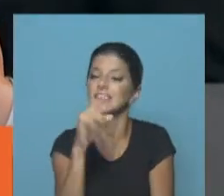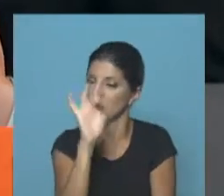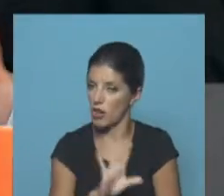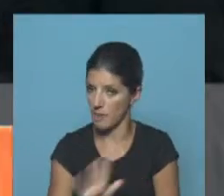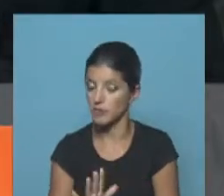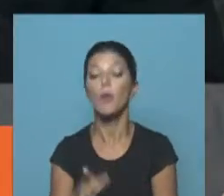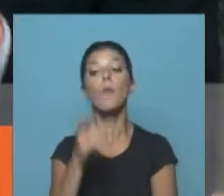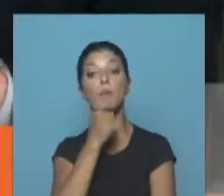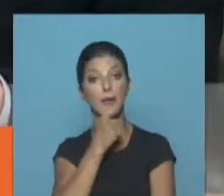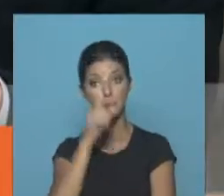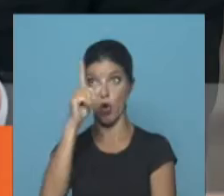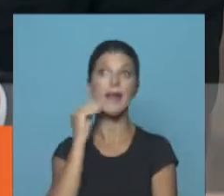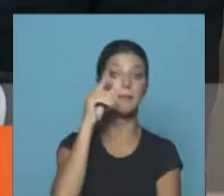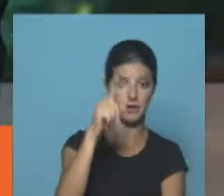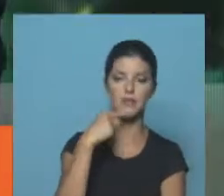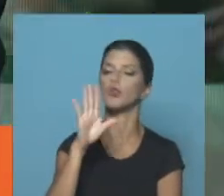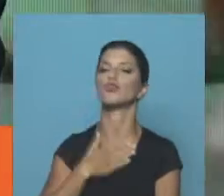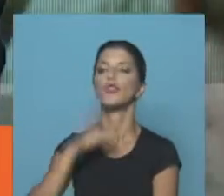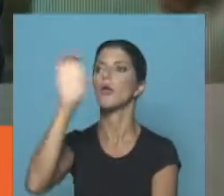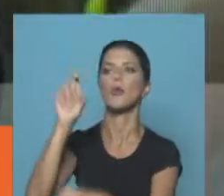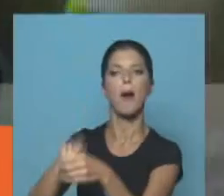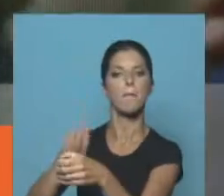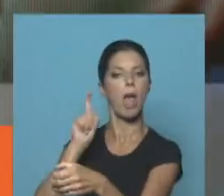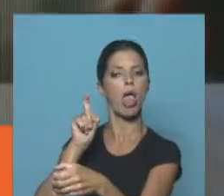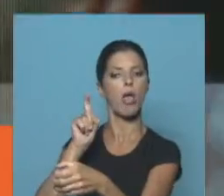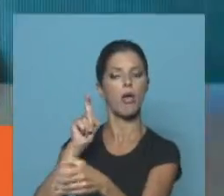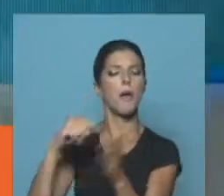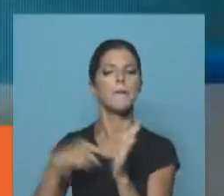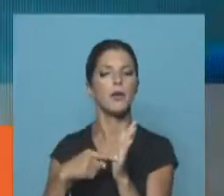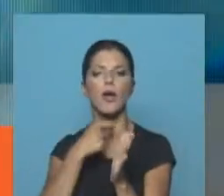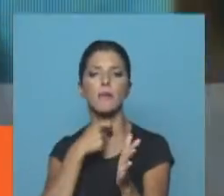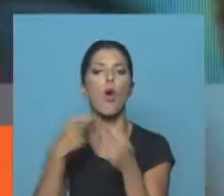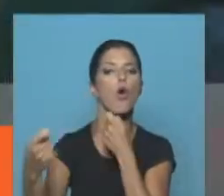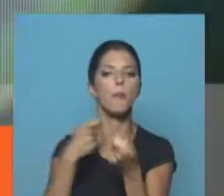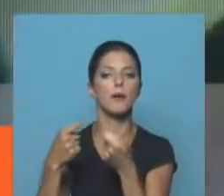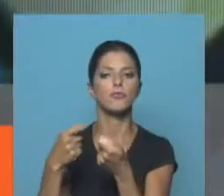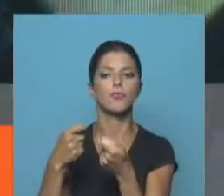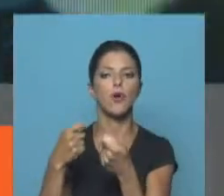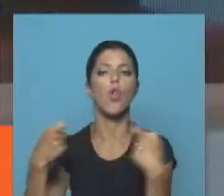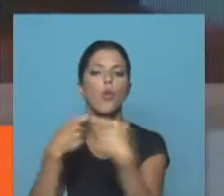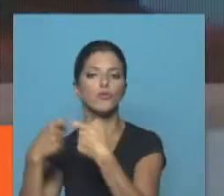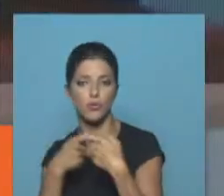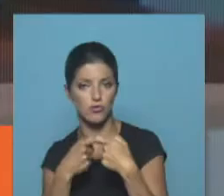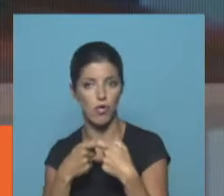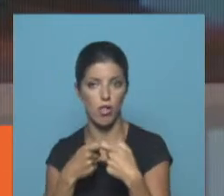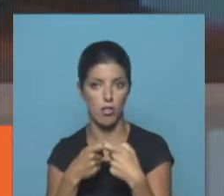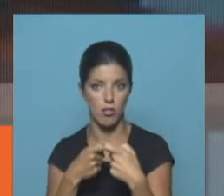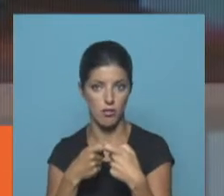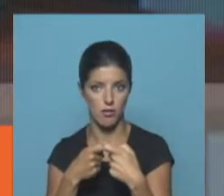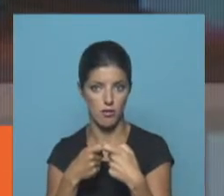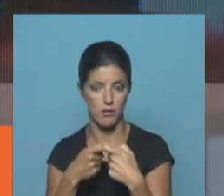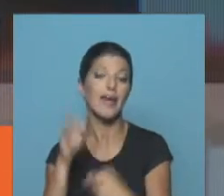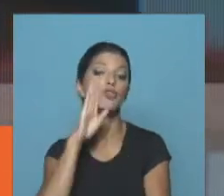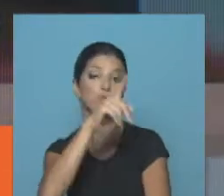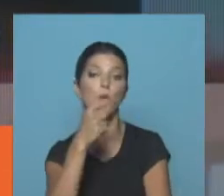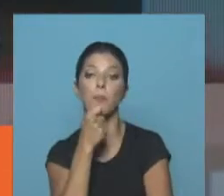Bretaña, ellos hablan, ok, nos salimos del Brexit, pero queremos comercio activo con nuestros socios comerciales y concretamente con Estados